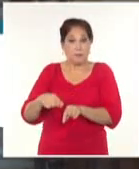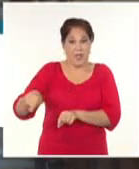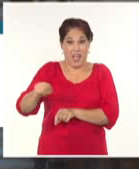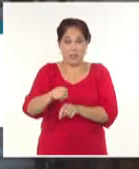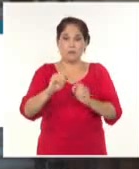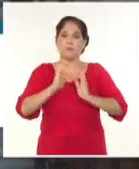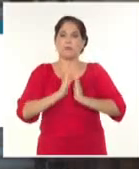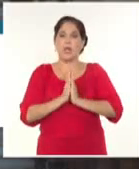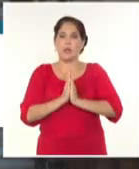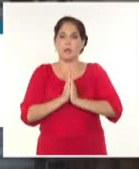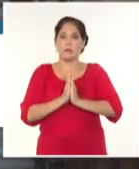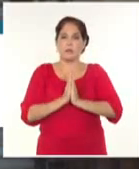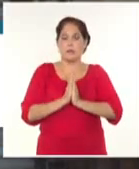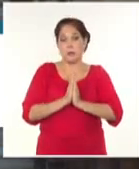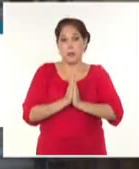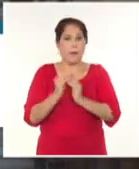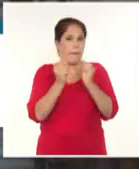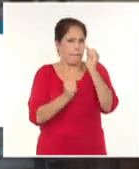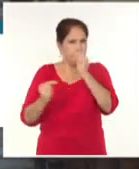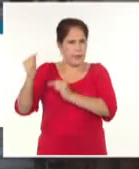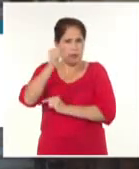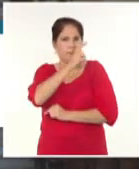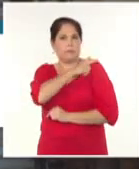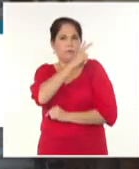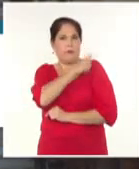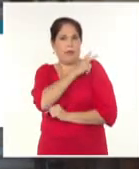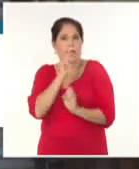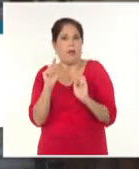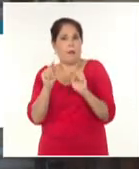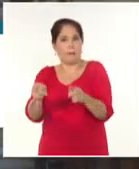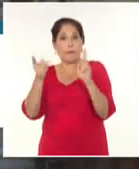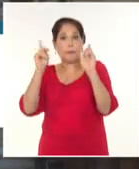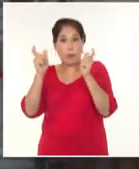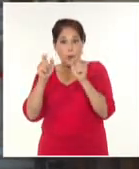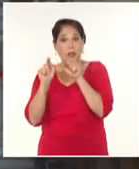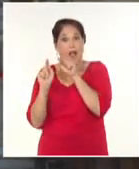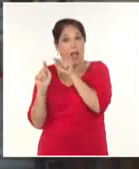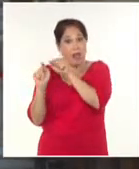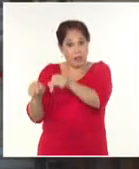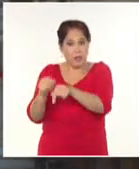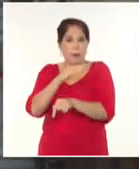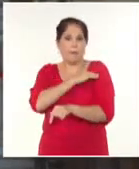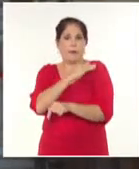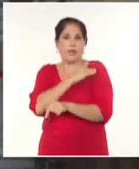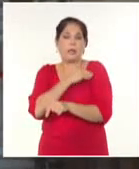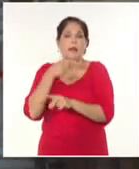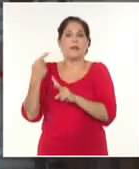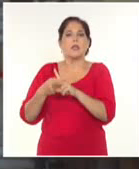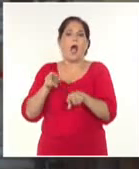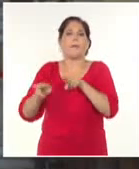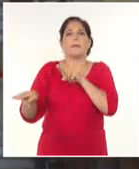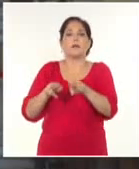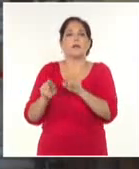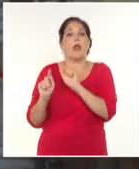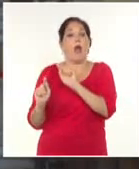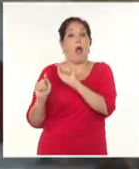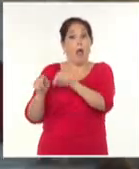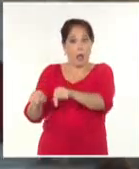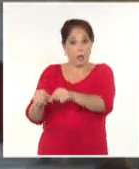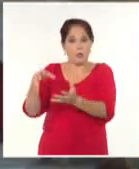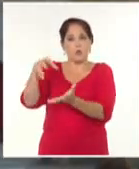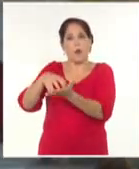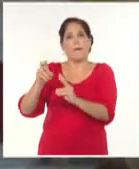mayor las principales autoridades políticas, militares y administrativas de la ciudad de